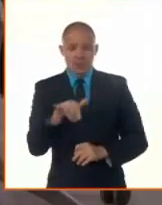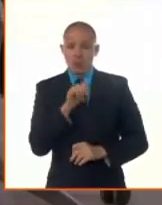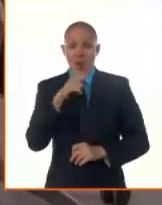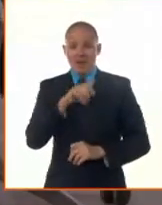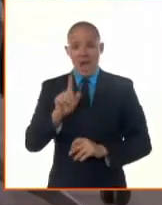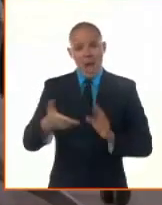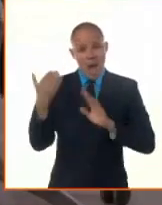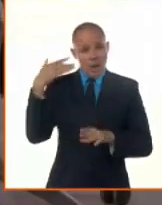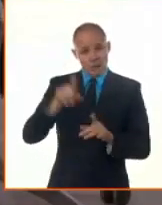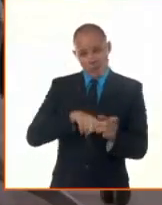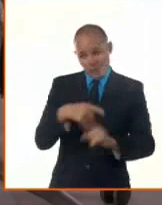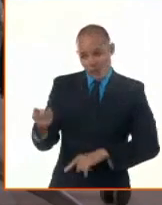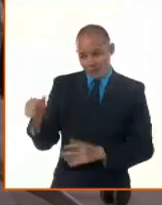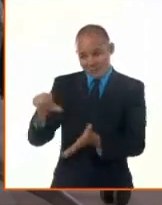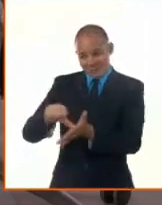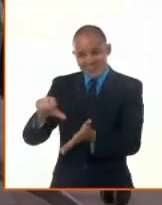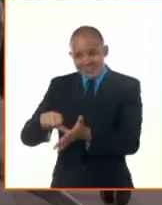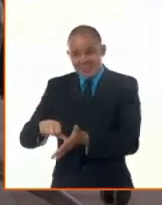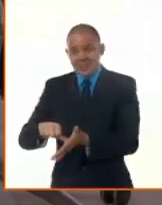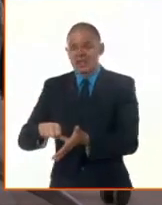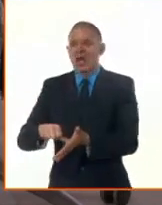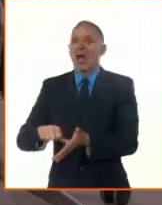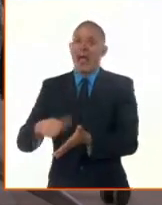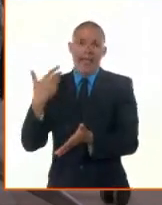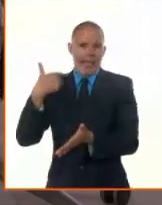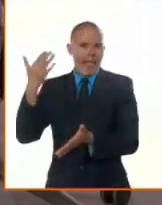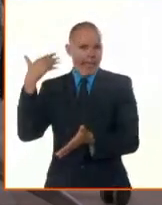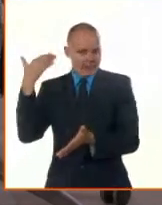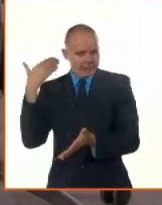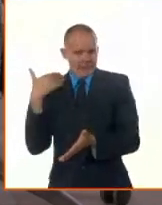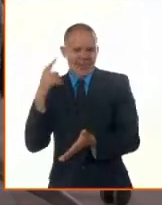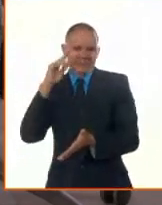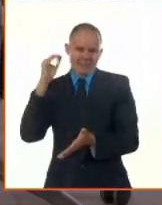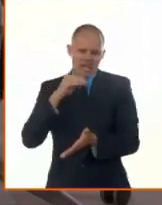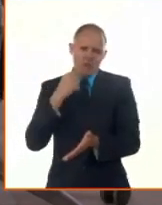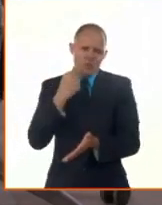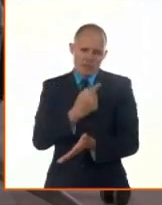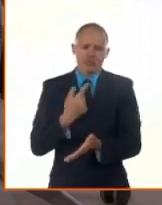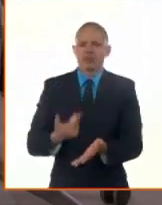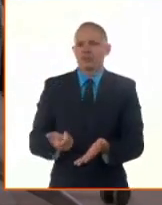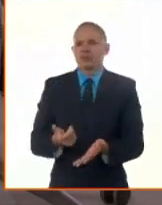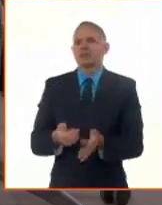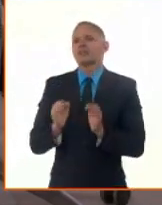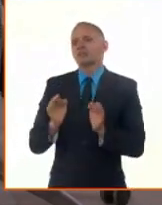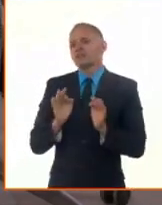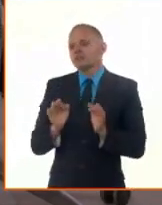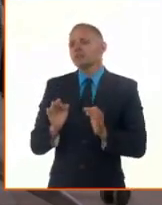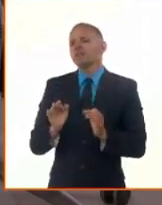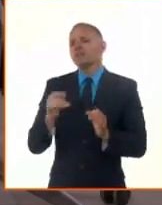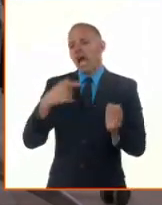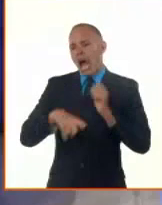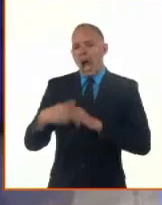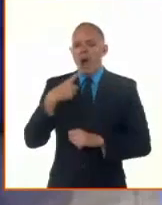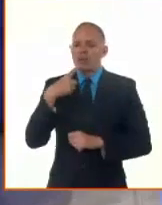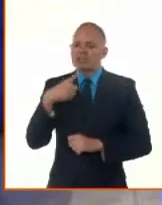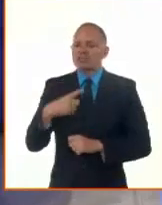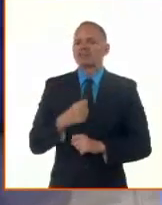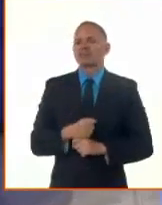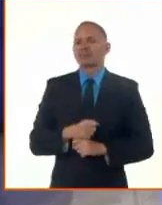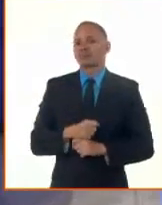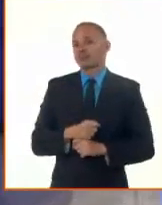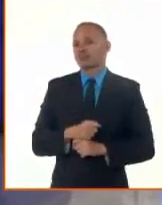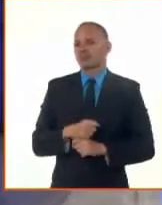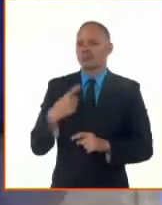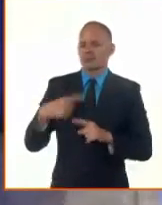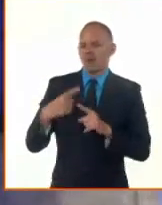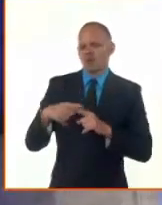de la de la de la de la lucha de Estados Unidos que es un país que tiene va a construir el arma nuclear pero como